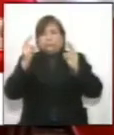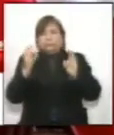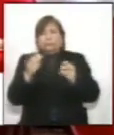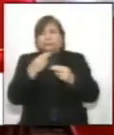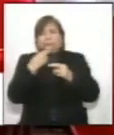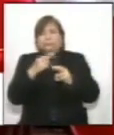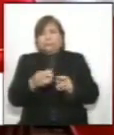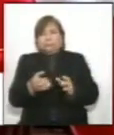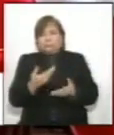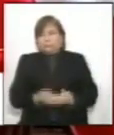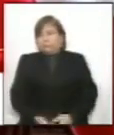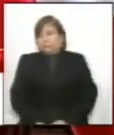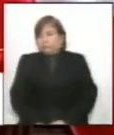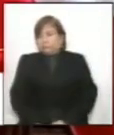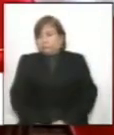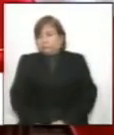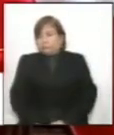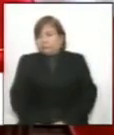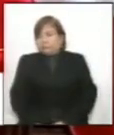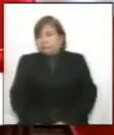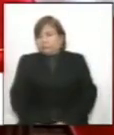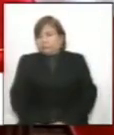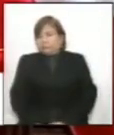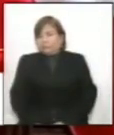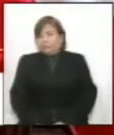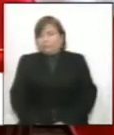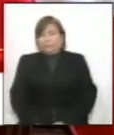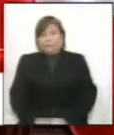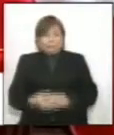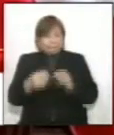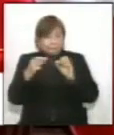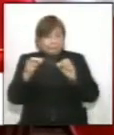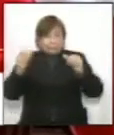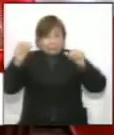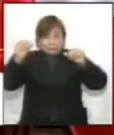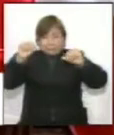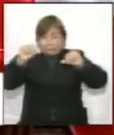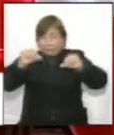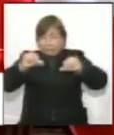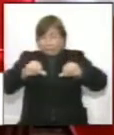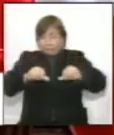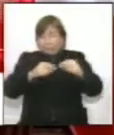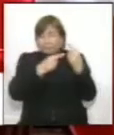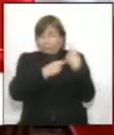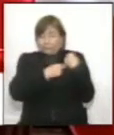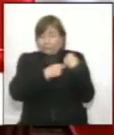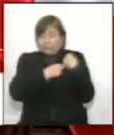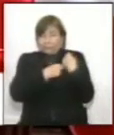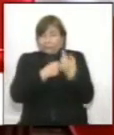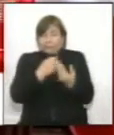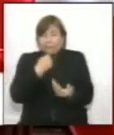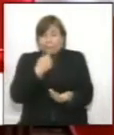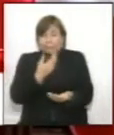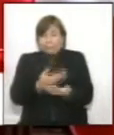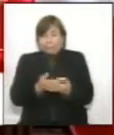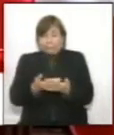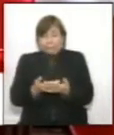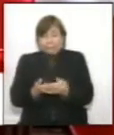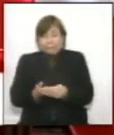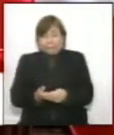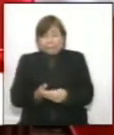resultados exitosos. Entonces lo que no debemos permitir, que ese fracaso de responsabilidad del presidente de mantener en ese caso